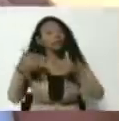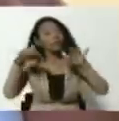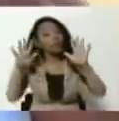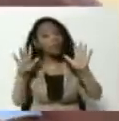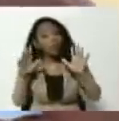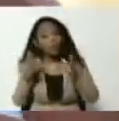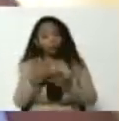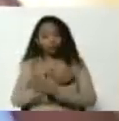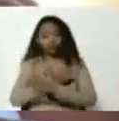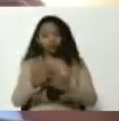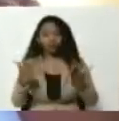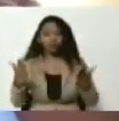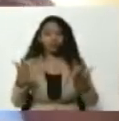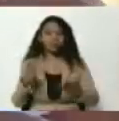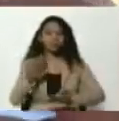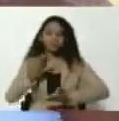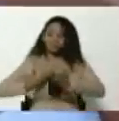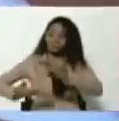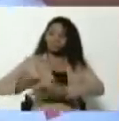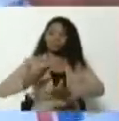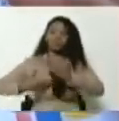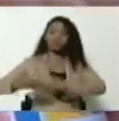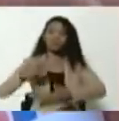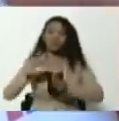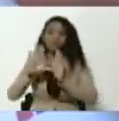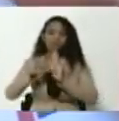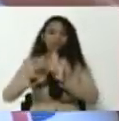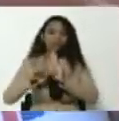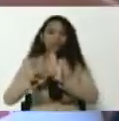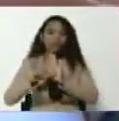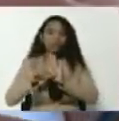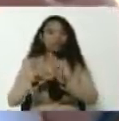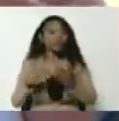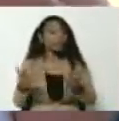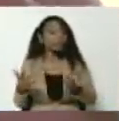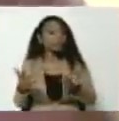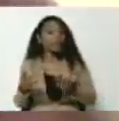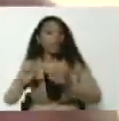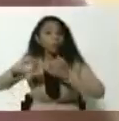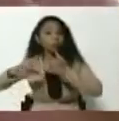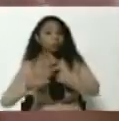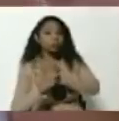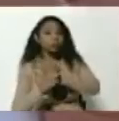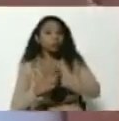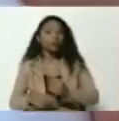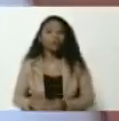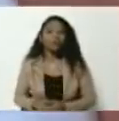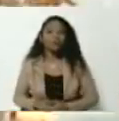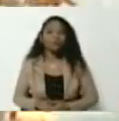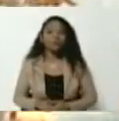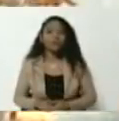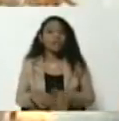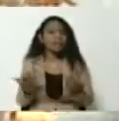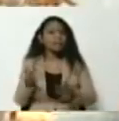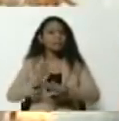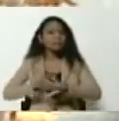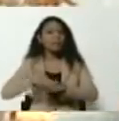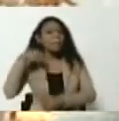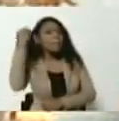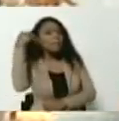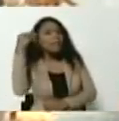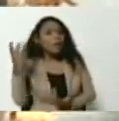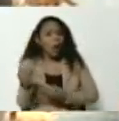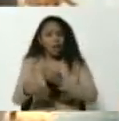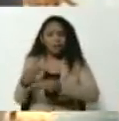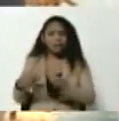ofreció sus buenos servicios de delincuente, de ladrón, a Juan Guaidó. ¿Y qué fue lo que pensaron hacer y